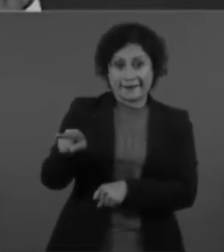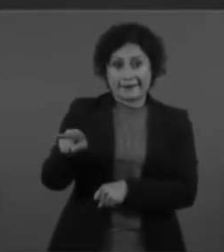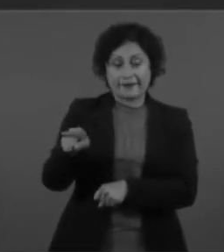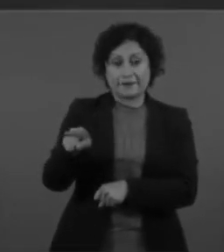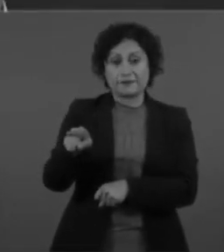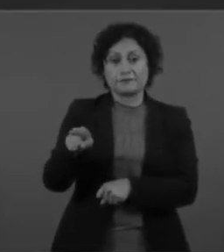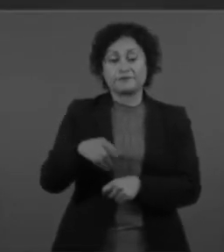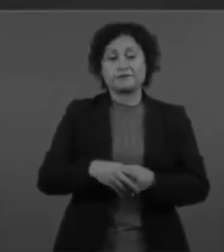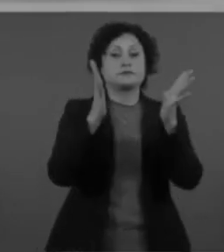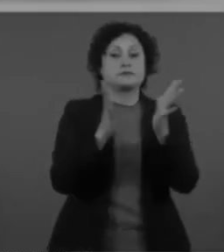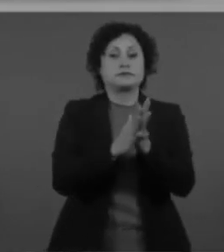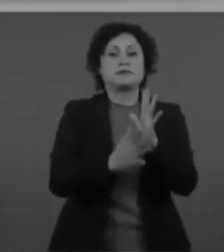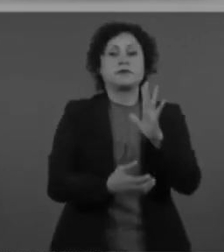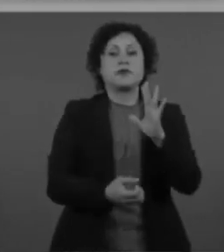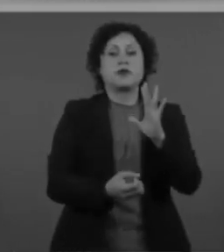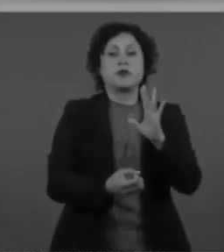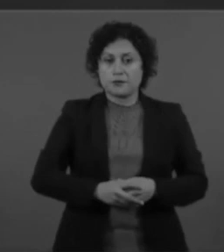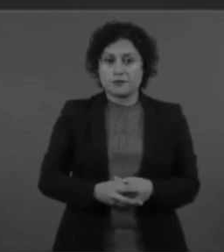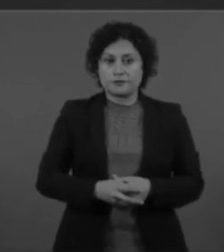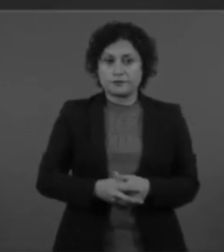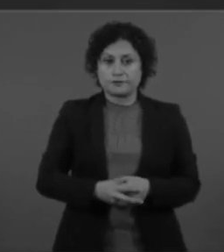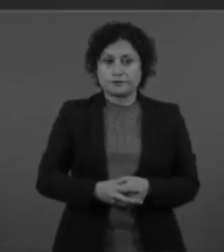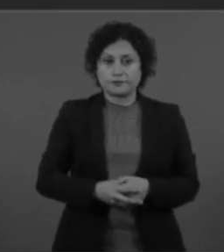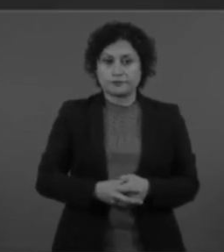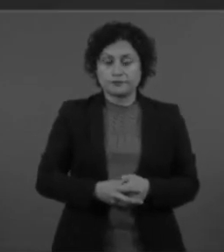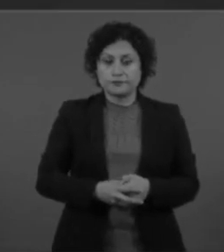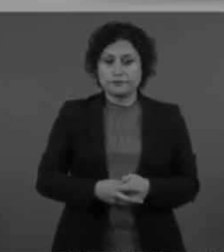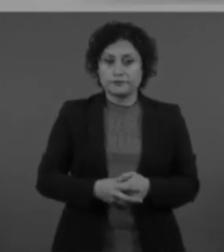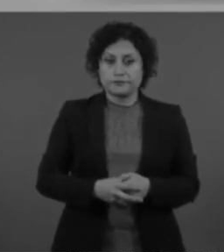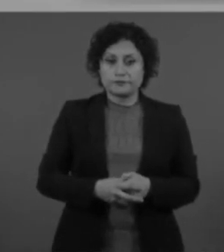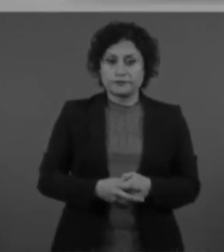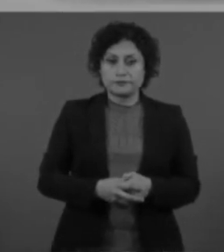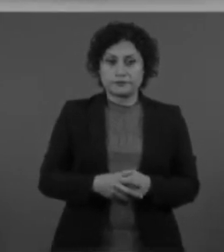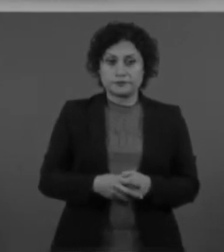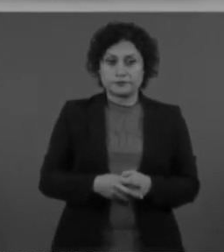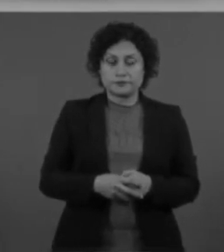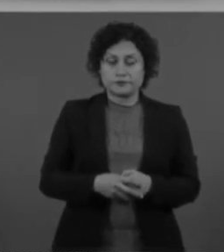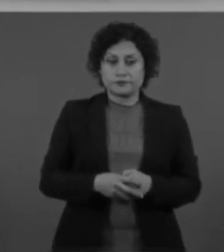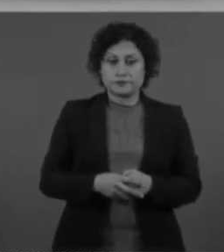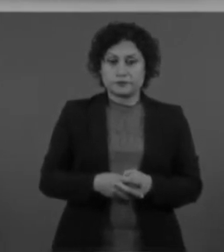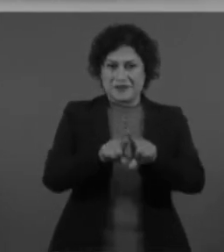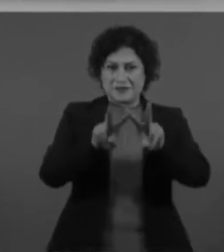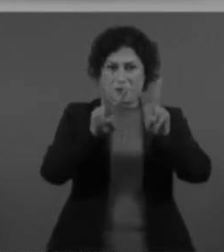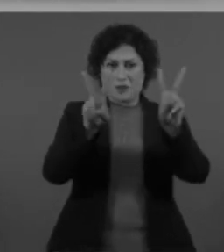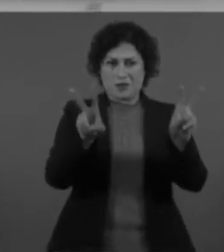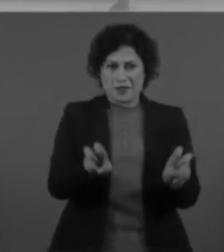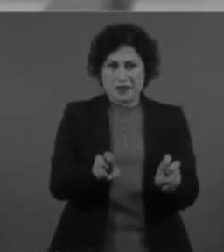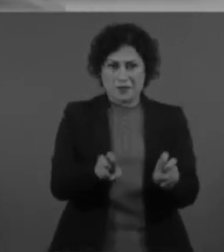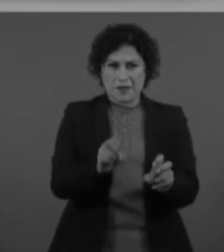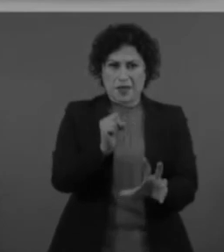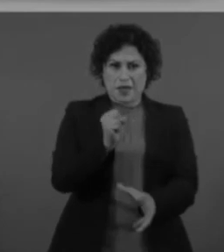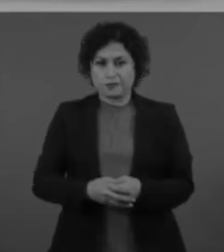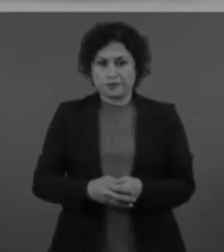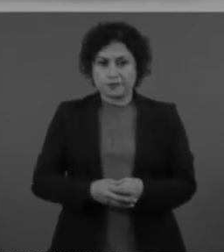de Nuevo León, estuvo de guardia, intervino en esto de los fideicomisos para que no